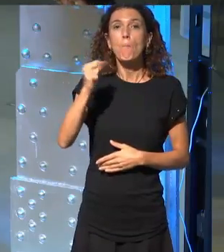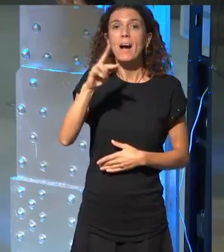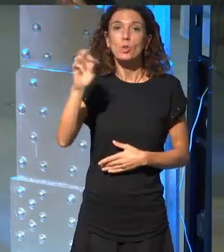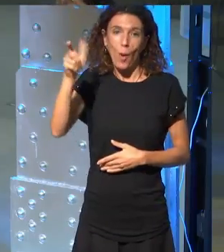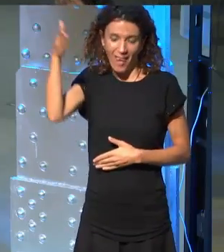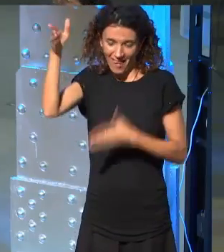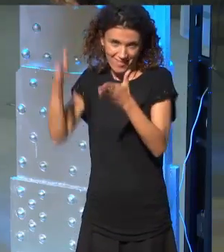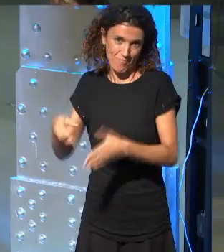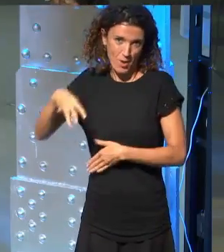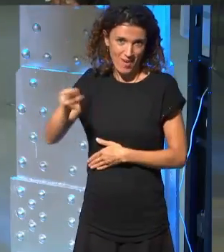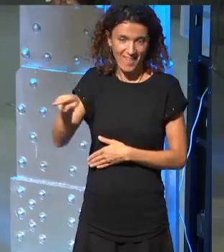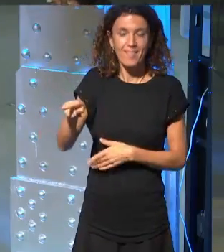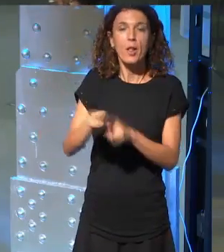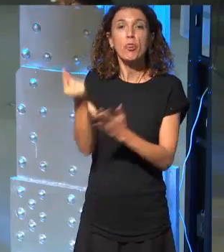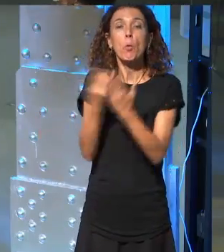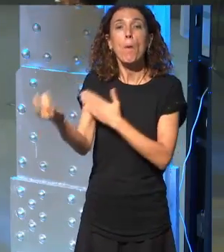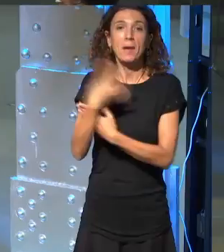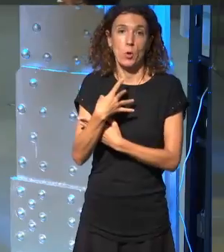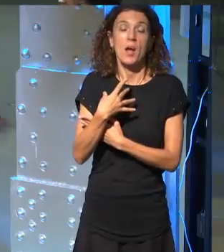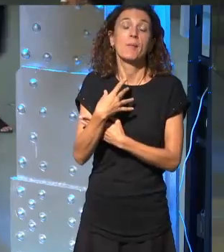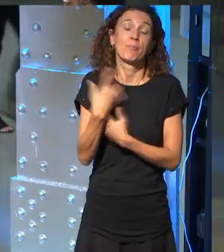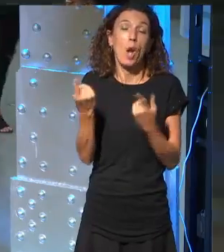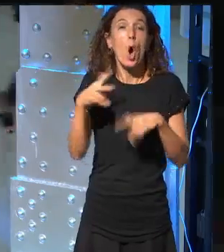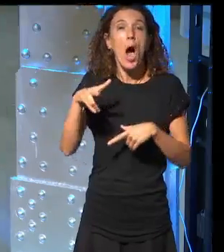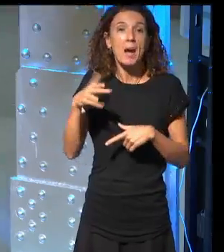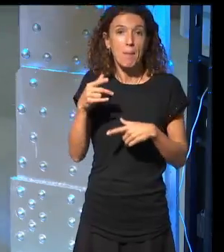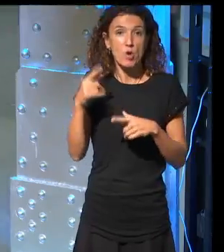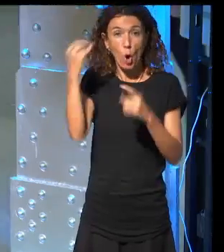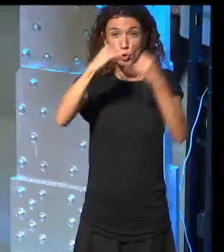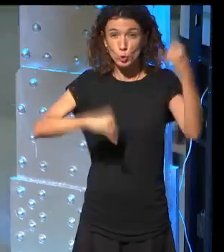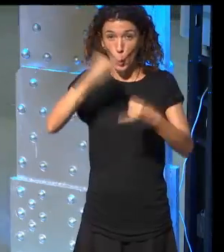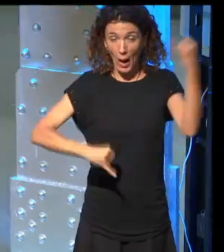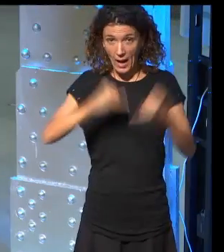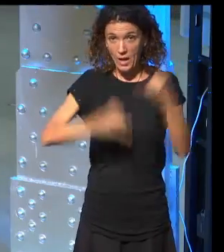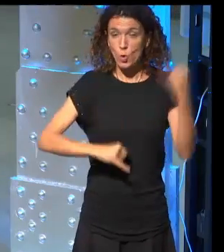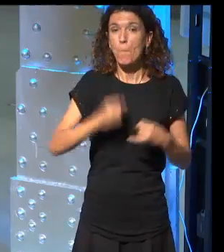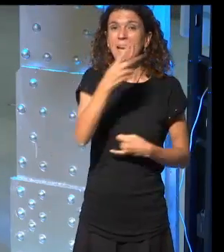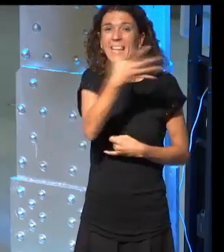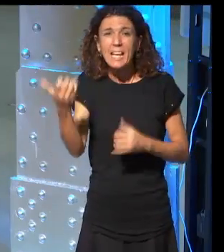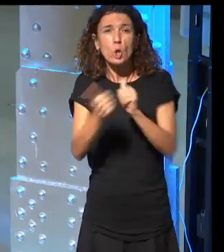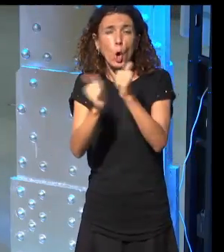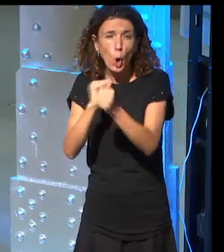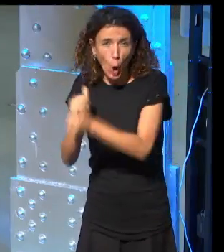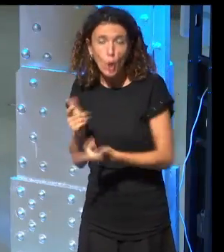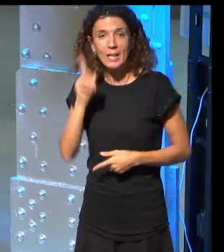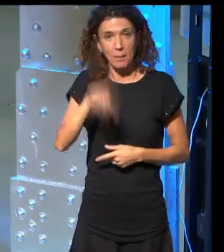envió este dibujo de las hermanas Trueno, que eran 1.500 clones de una Amazonas. Eso es un poco también hacer mi método de trabajo, ¿no?